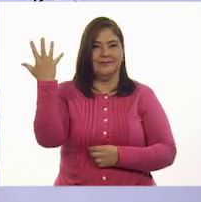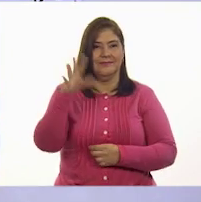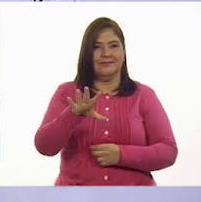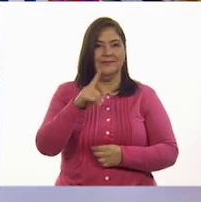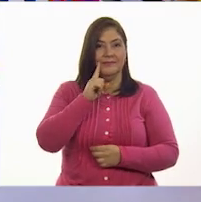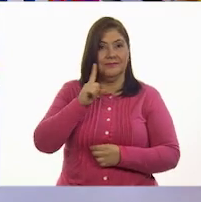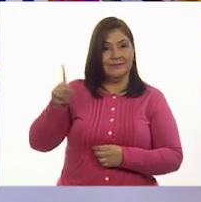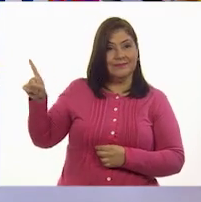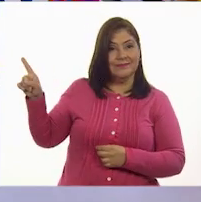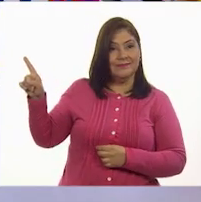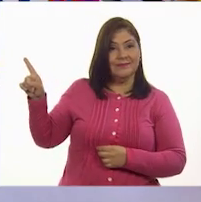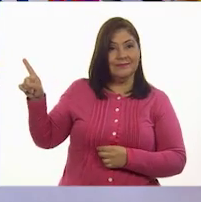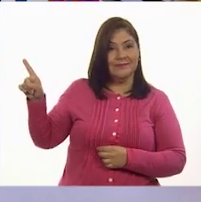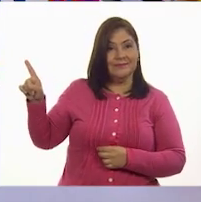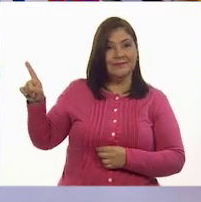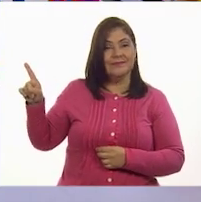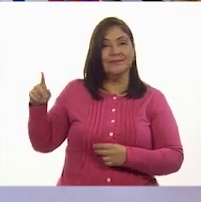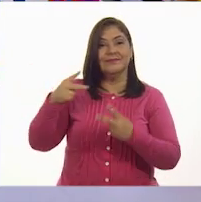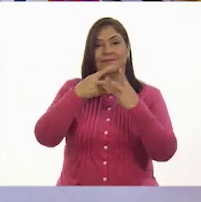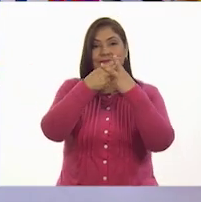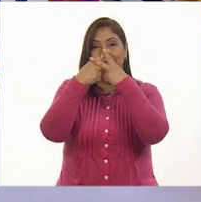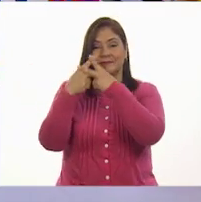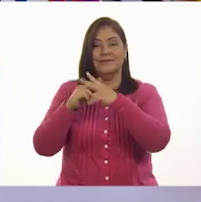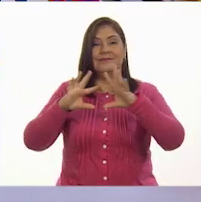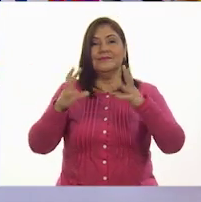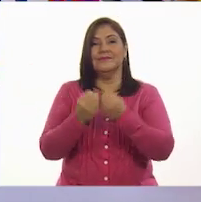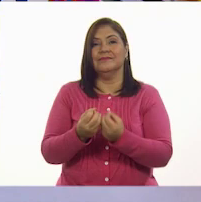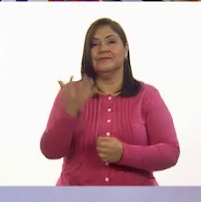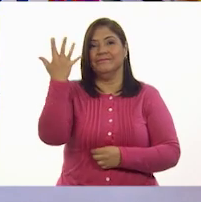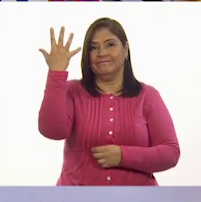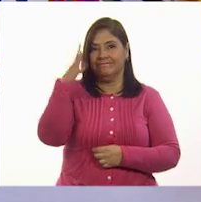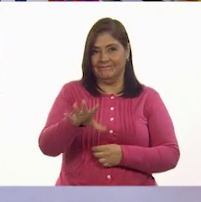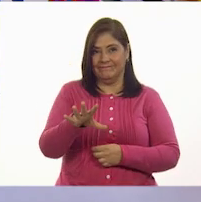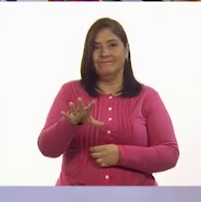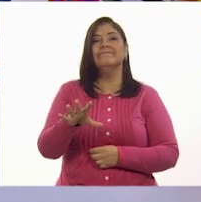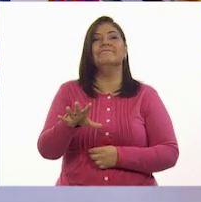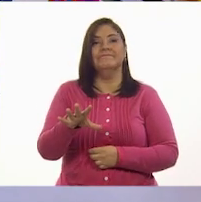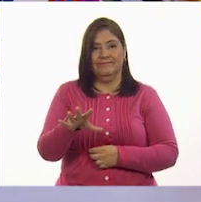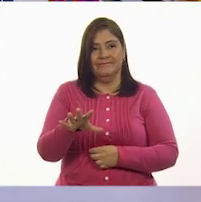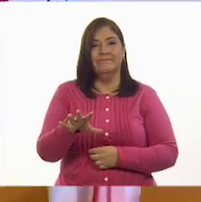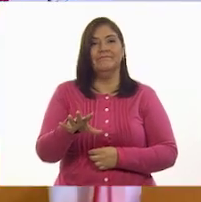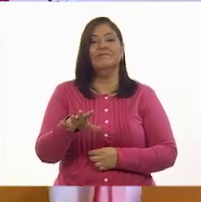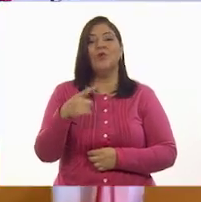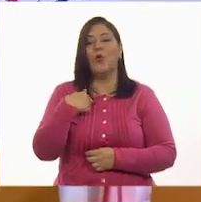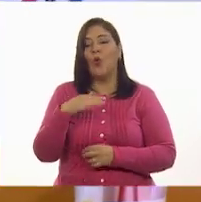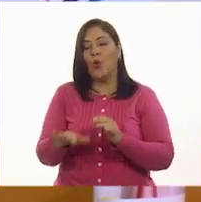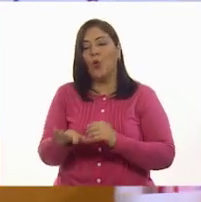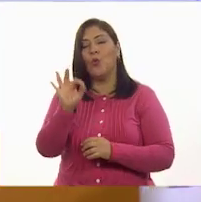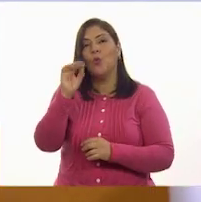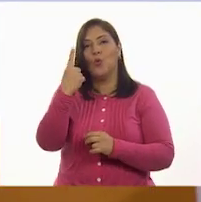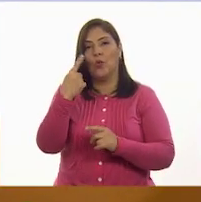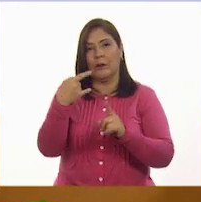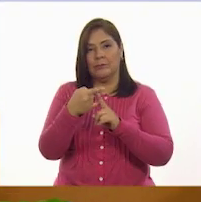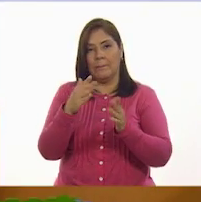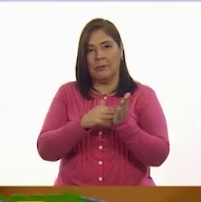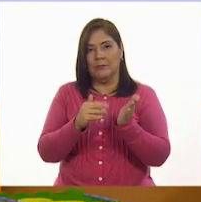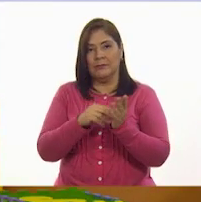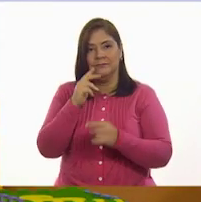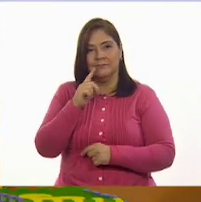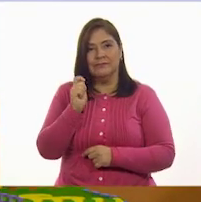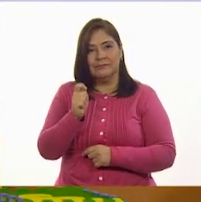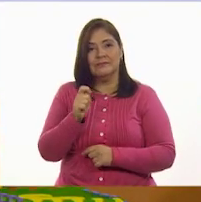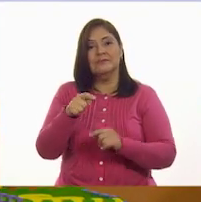10. Tenemos 10 estrellas. Así es. Ahora voy a sacar una tarjeta. A ver,